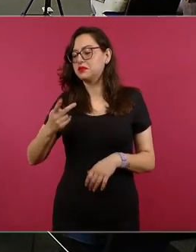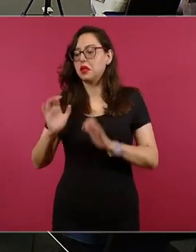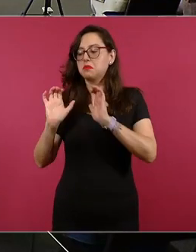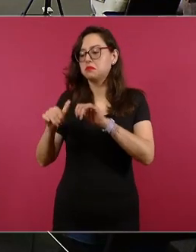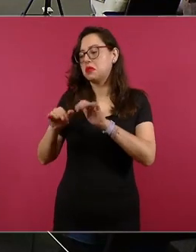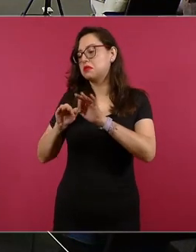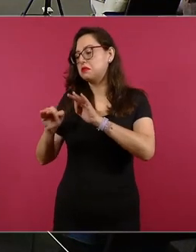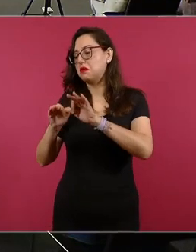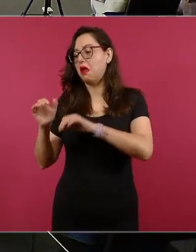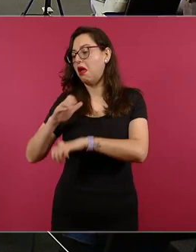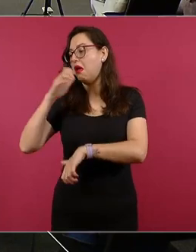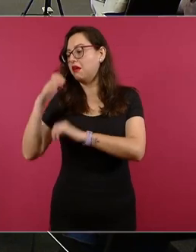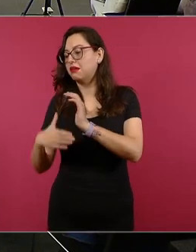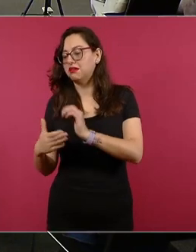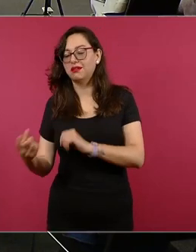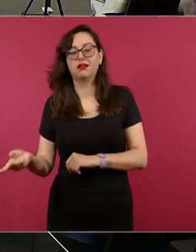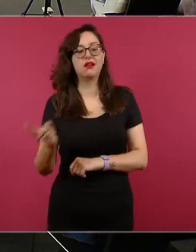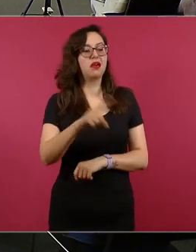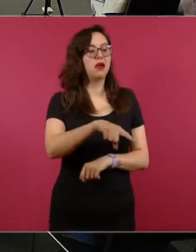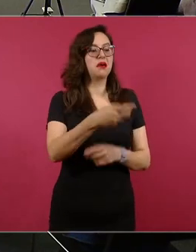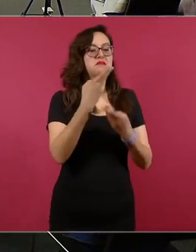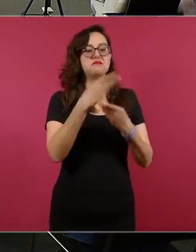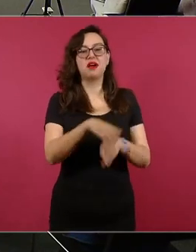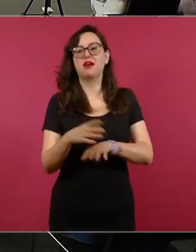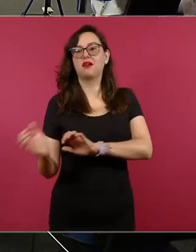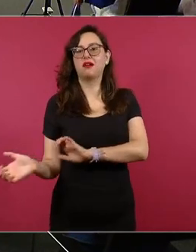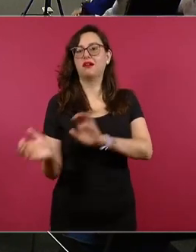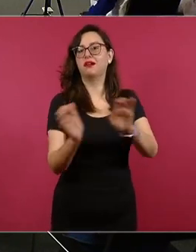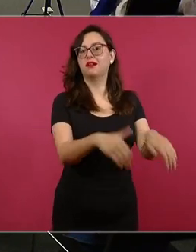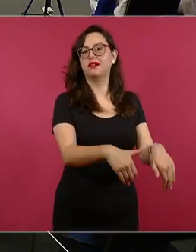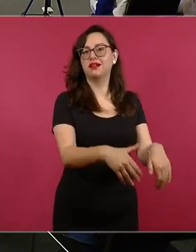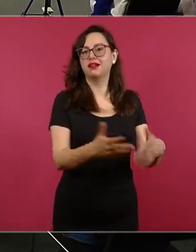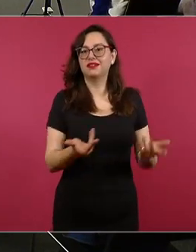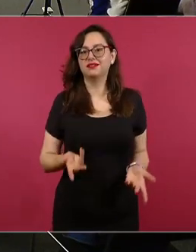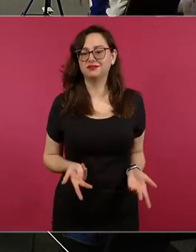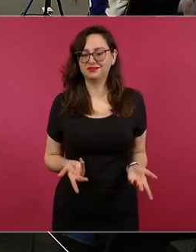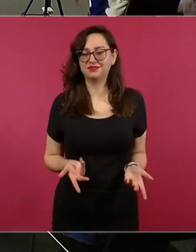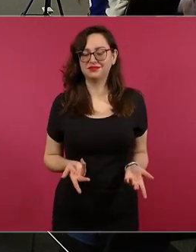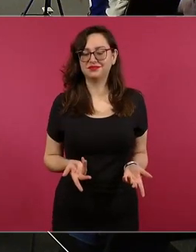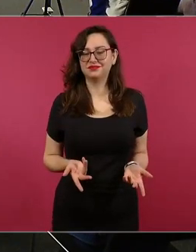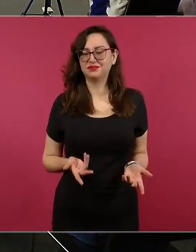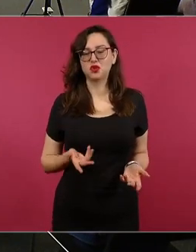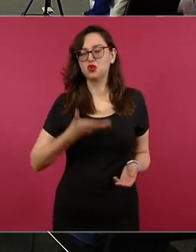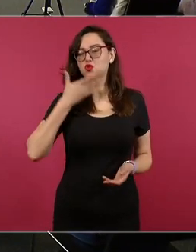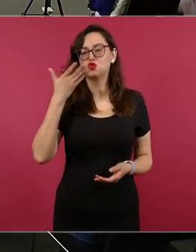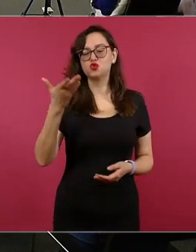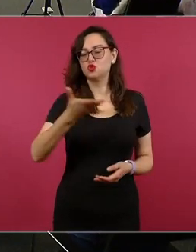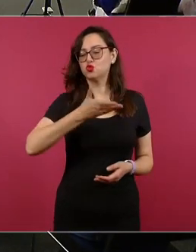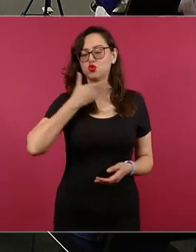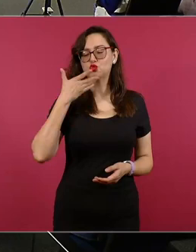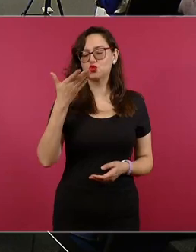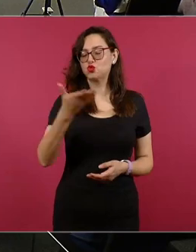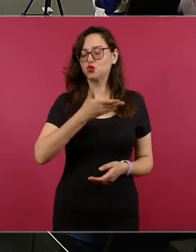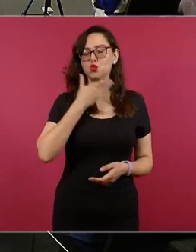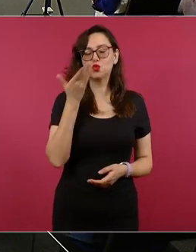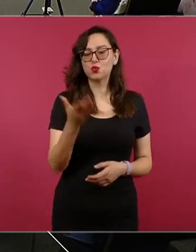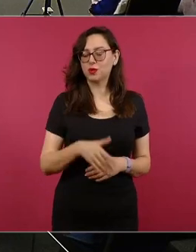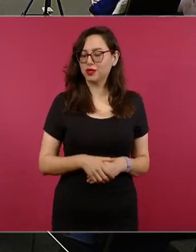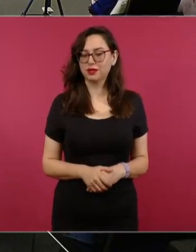El que llevó a cabo el lo del